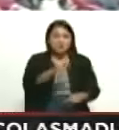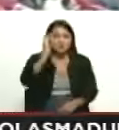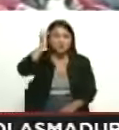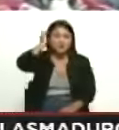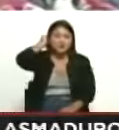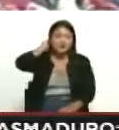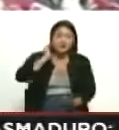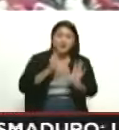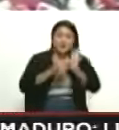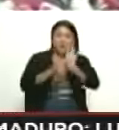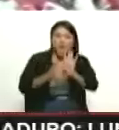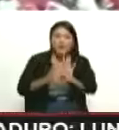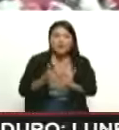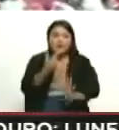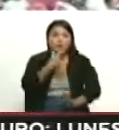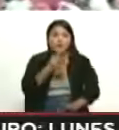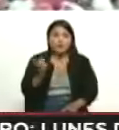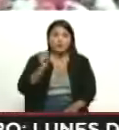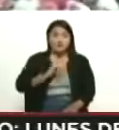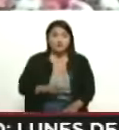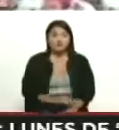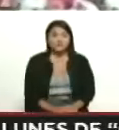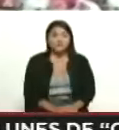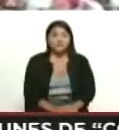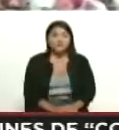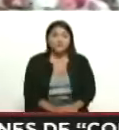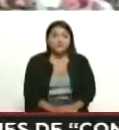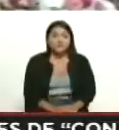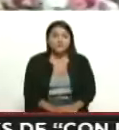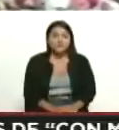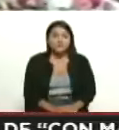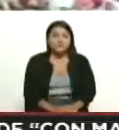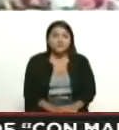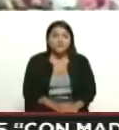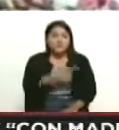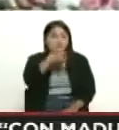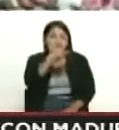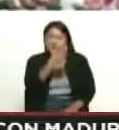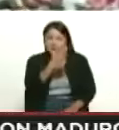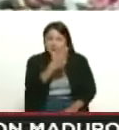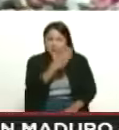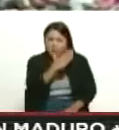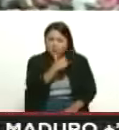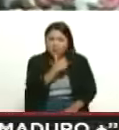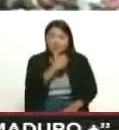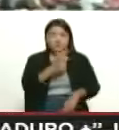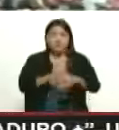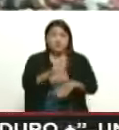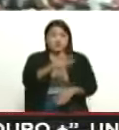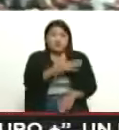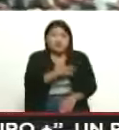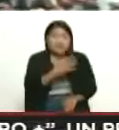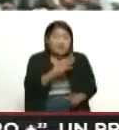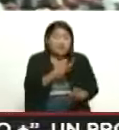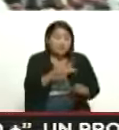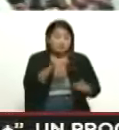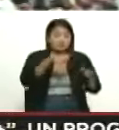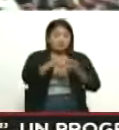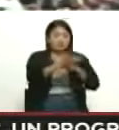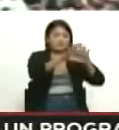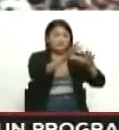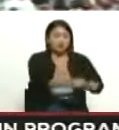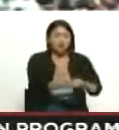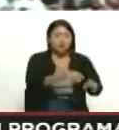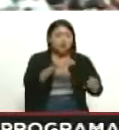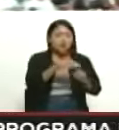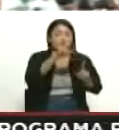y lo dicen. Y no tienen ningún tipo de rubor para decir que ellos quieren una invasión contra su país.